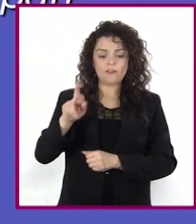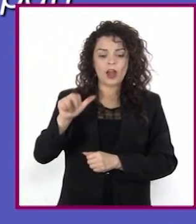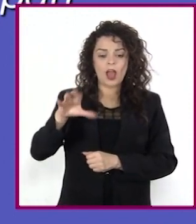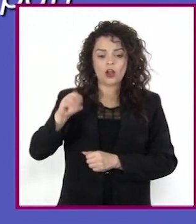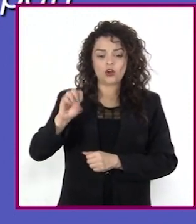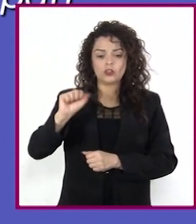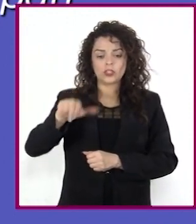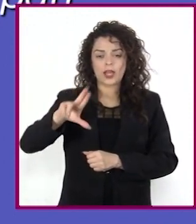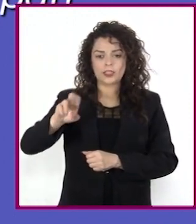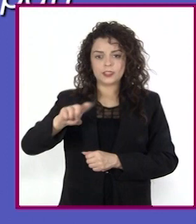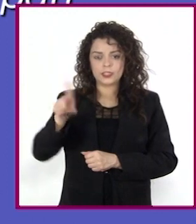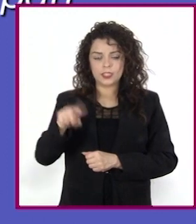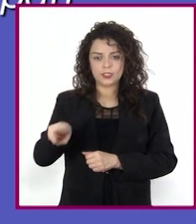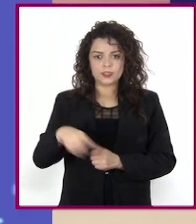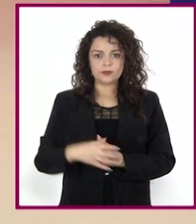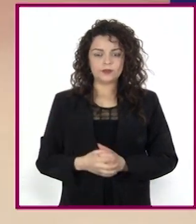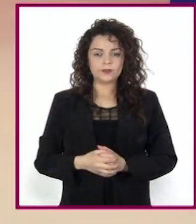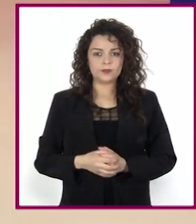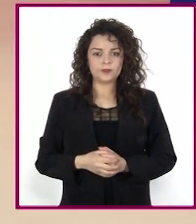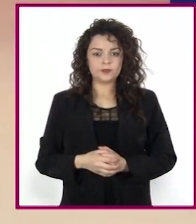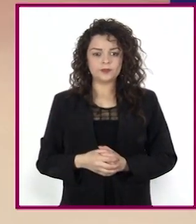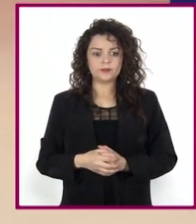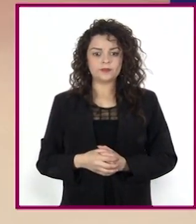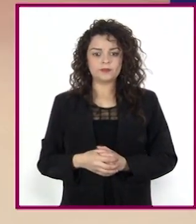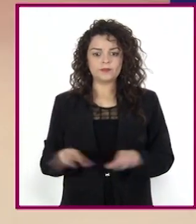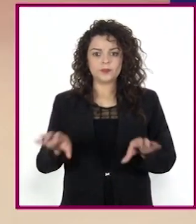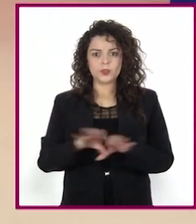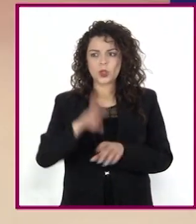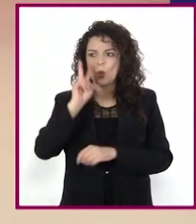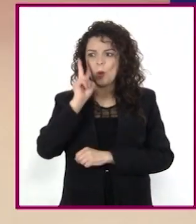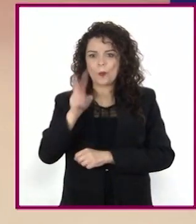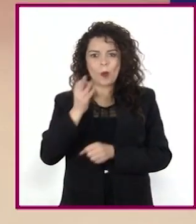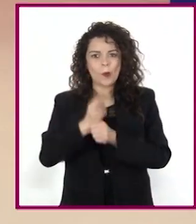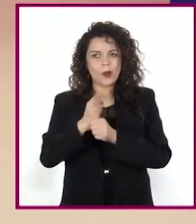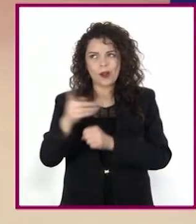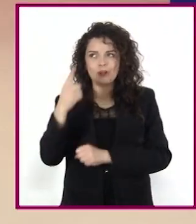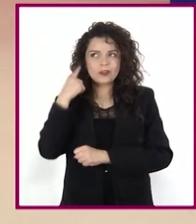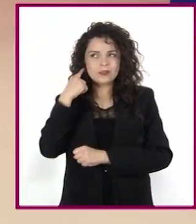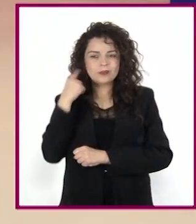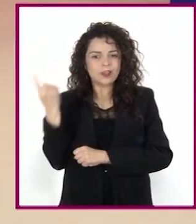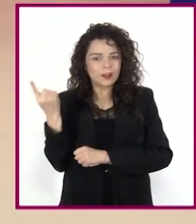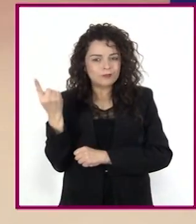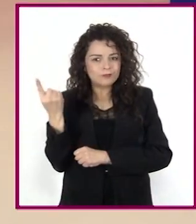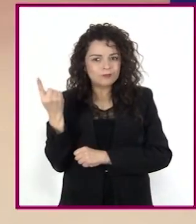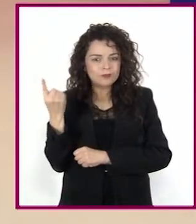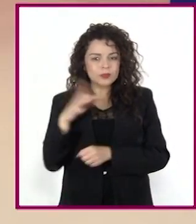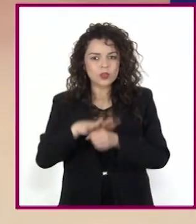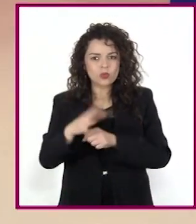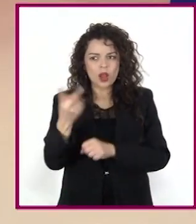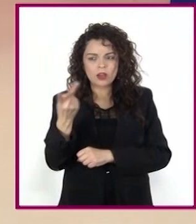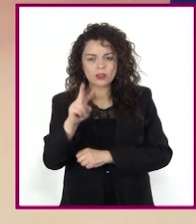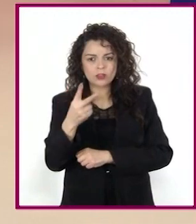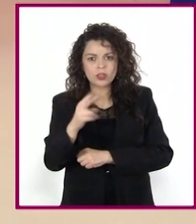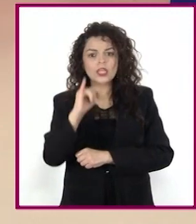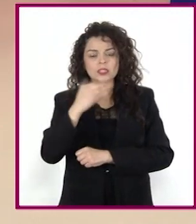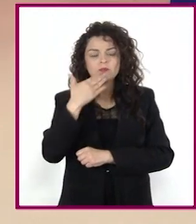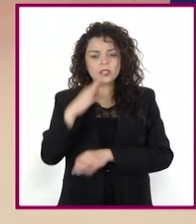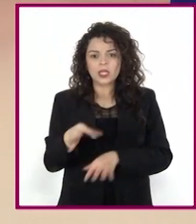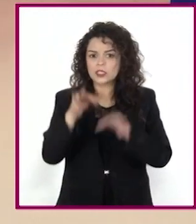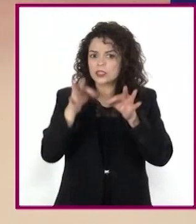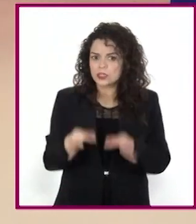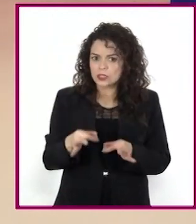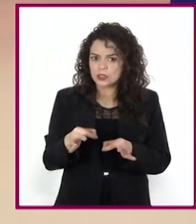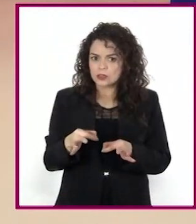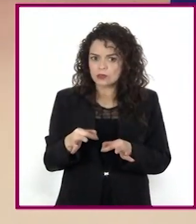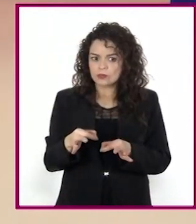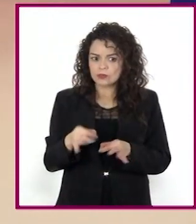en la ciudad de Ixmiquilpan. ¿Qué les pareció lo que acabamos de escuchar? ¿Cuál de las dos narrativas tiene coherencia?